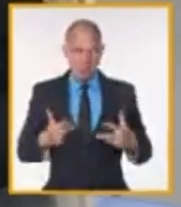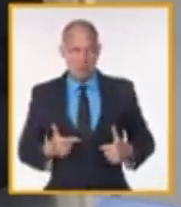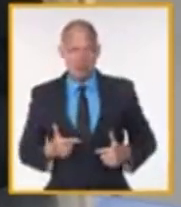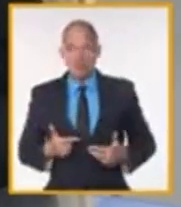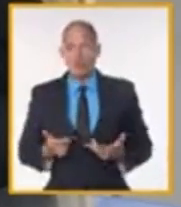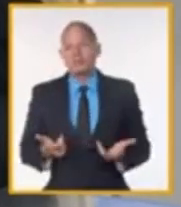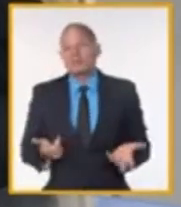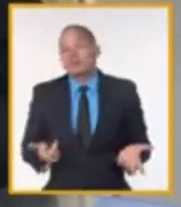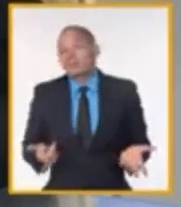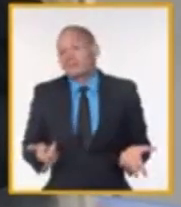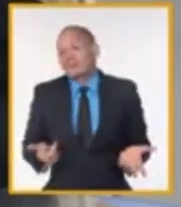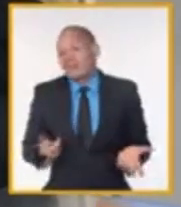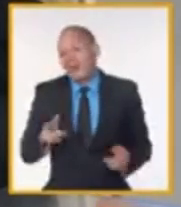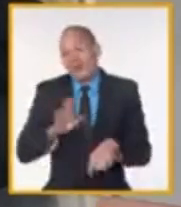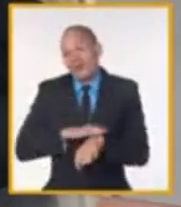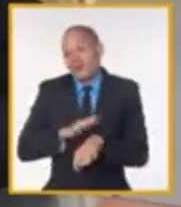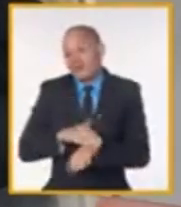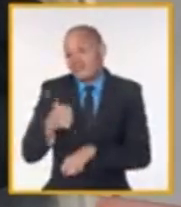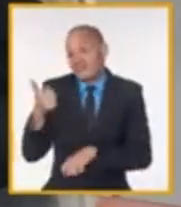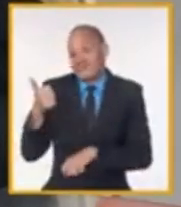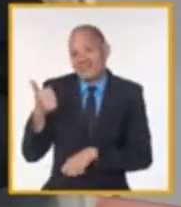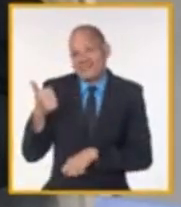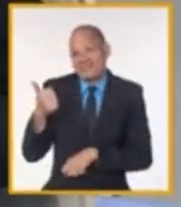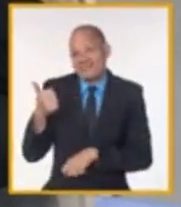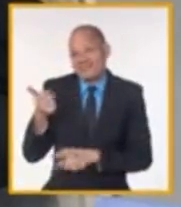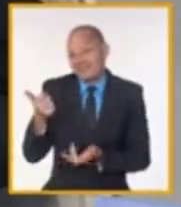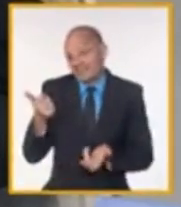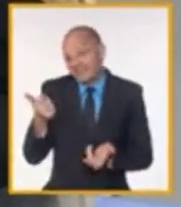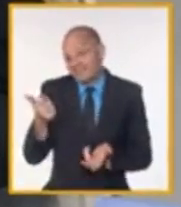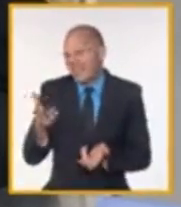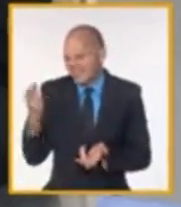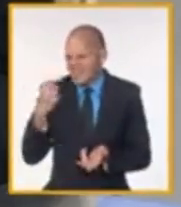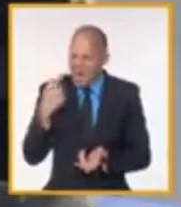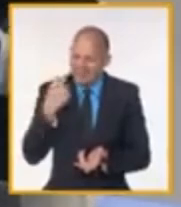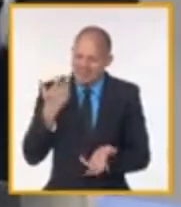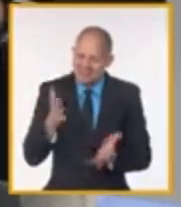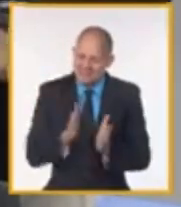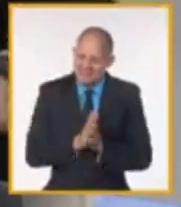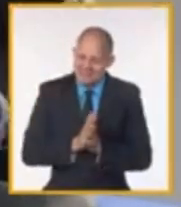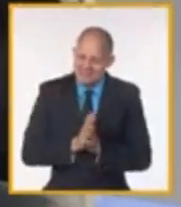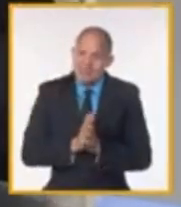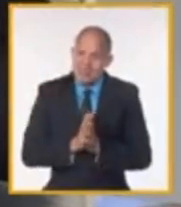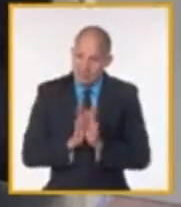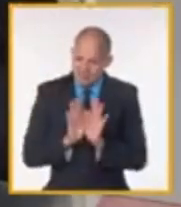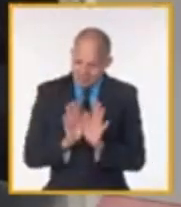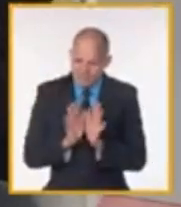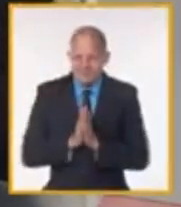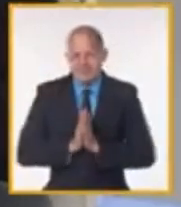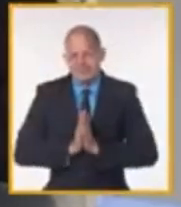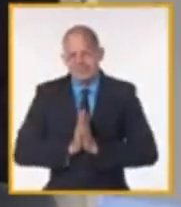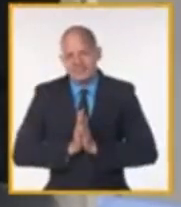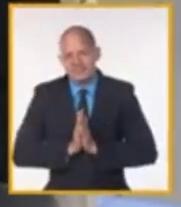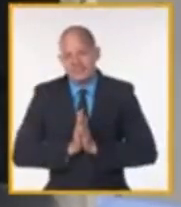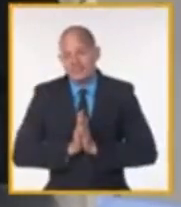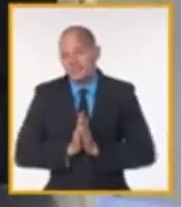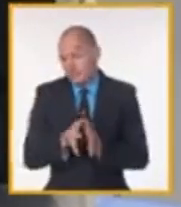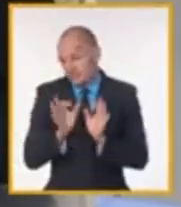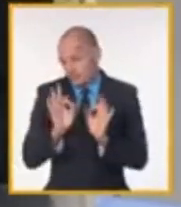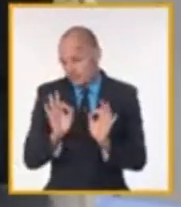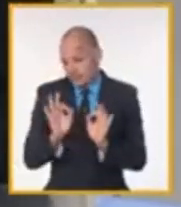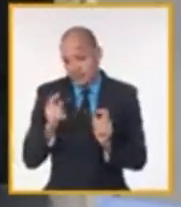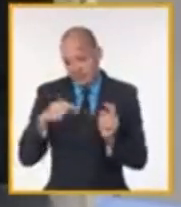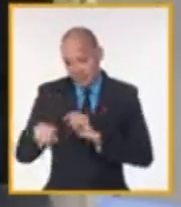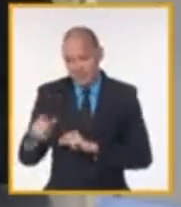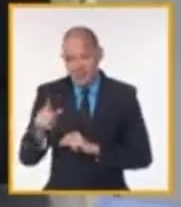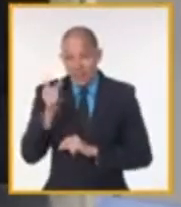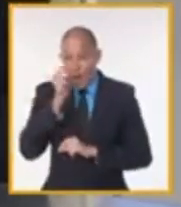que está bueno Estaba entre las preguntas sobre eso que él está promoviendo por primera vez seen que